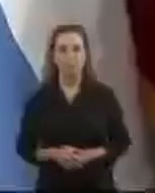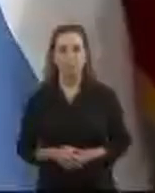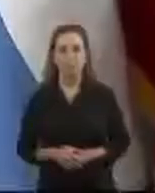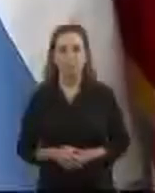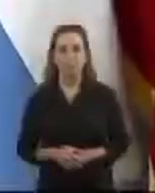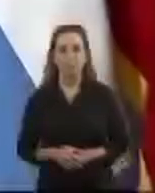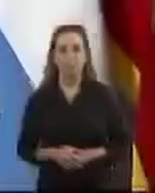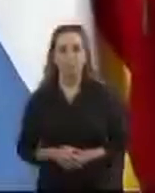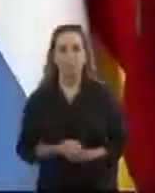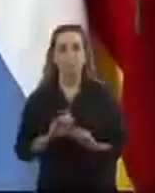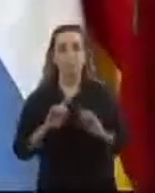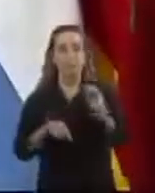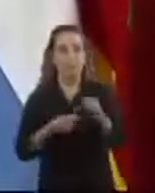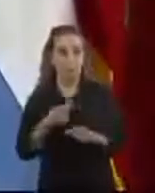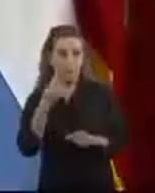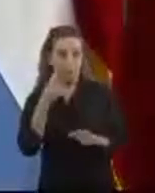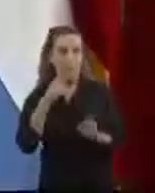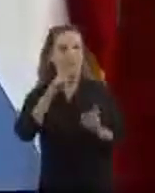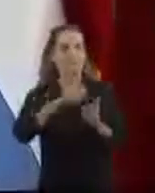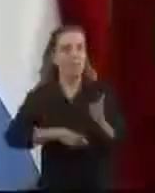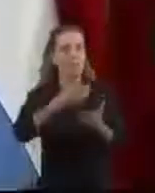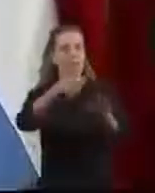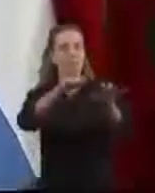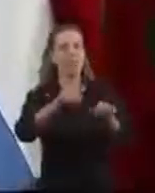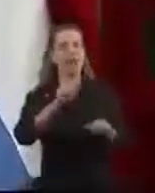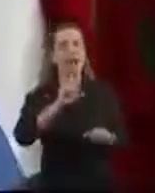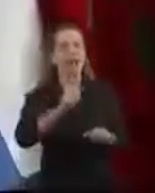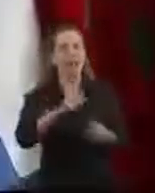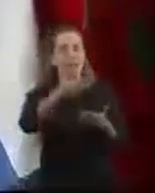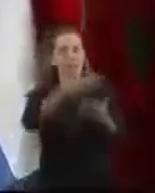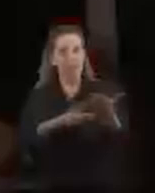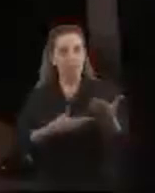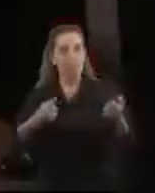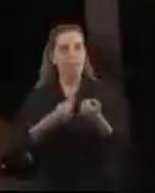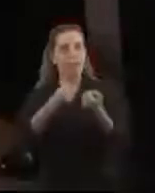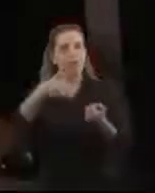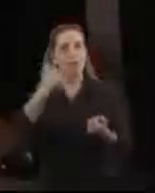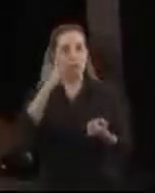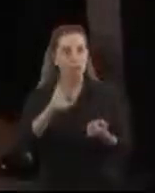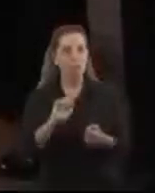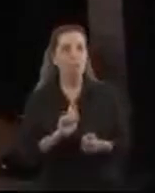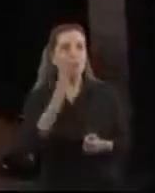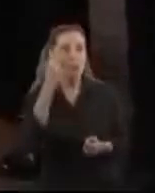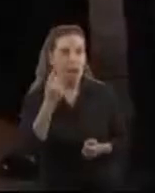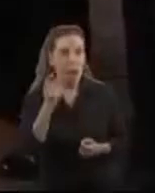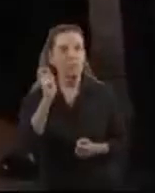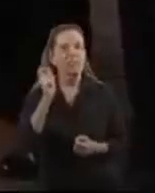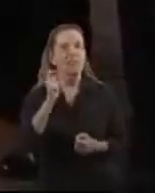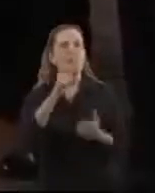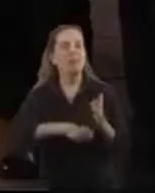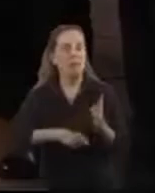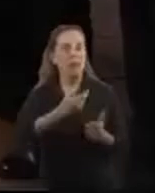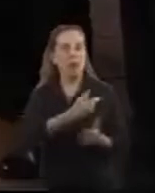Procederemos a continuación con la firma del acta del Pacto de Mayo. Firma en primer lugar el señor gobernador de la provincia de